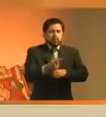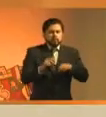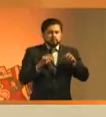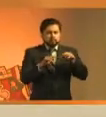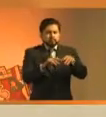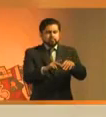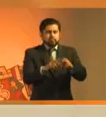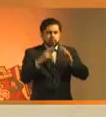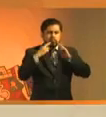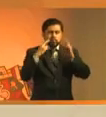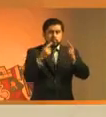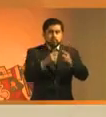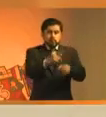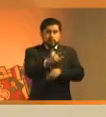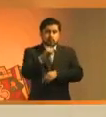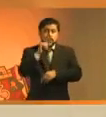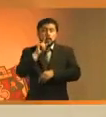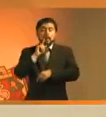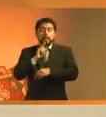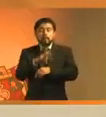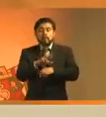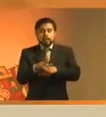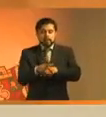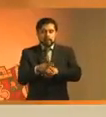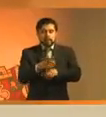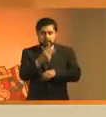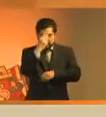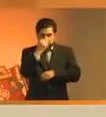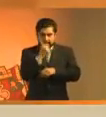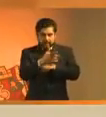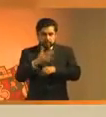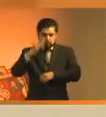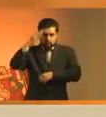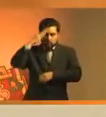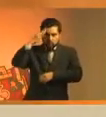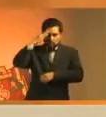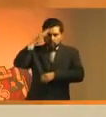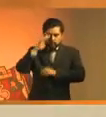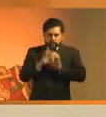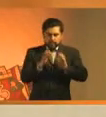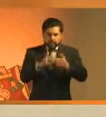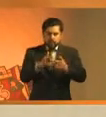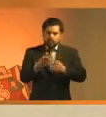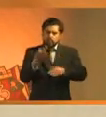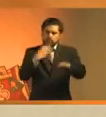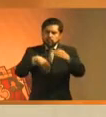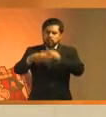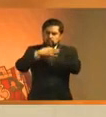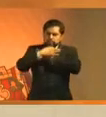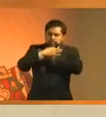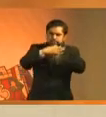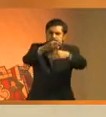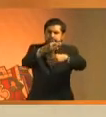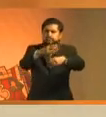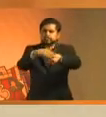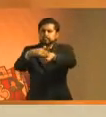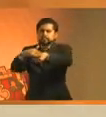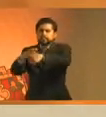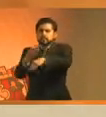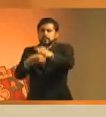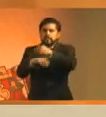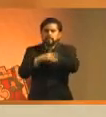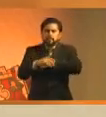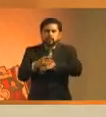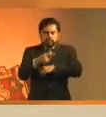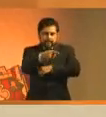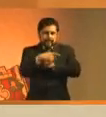de reconocida de reconocido mérito en el pueblo de modo que puede convocar a la gente en la malla de modo que lo escuchan